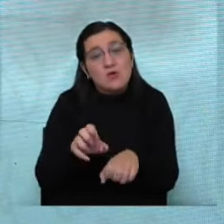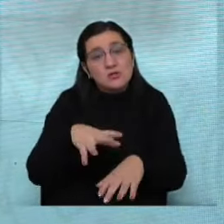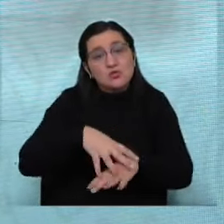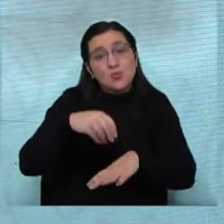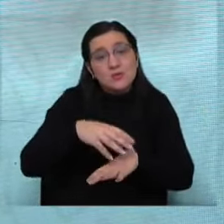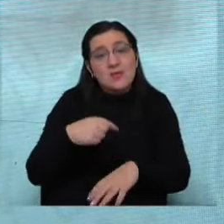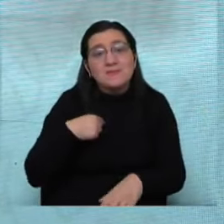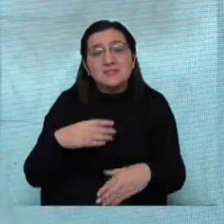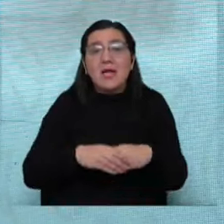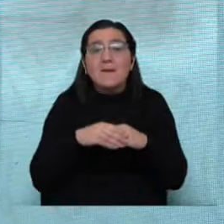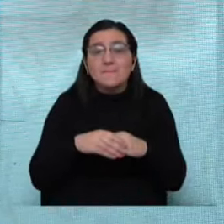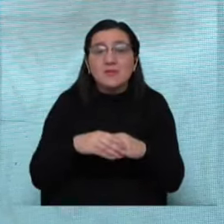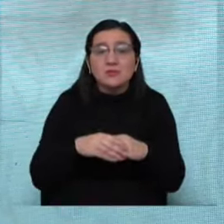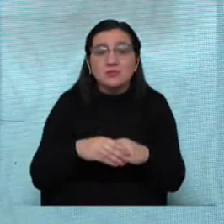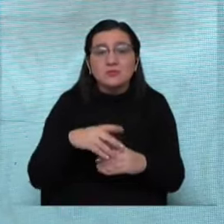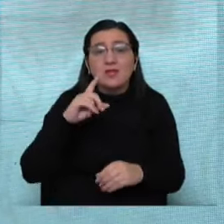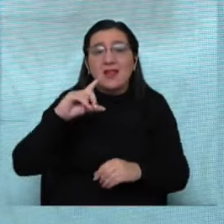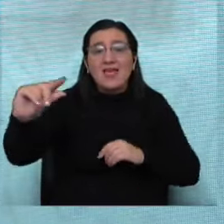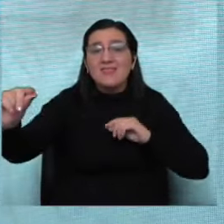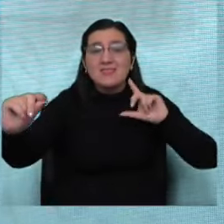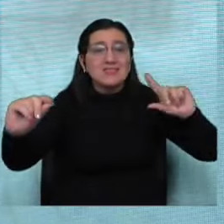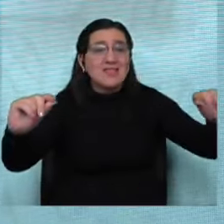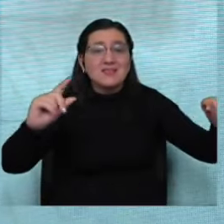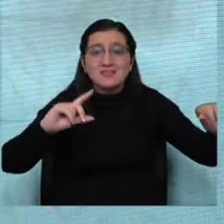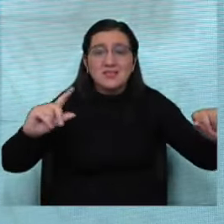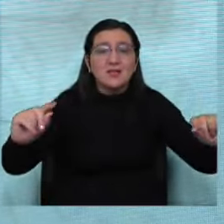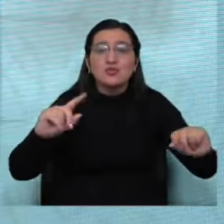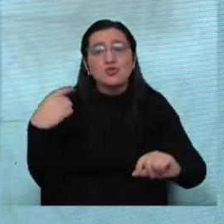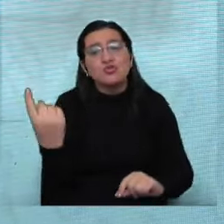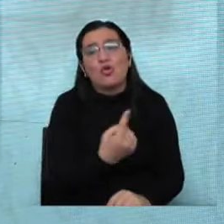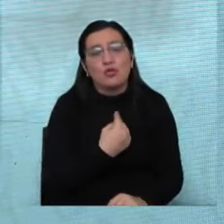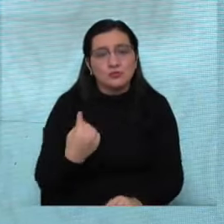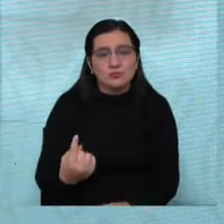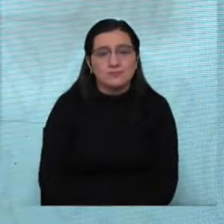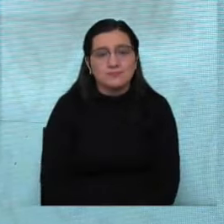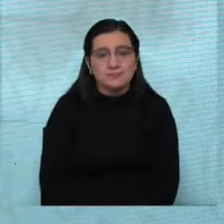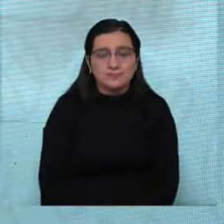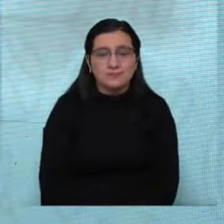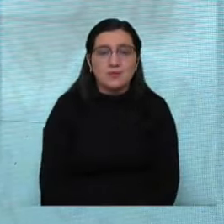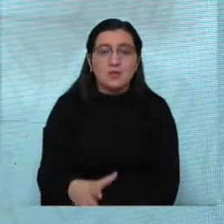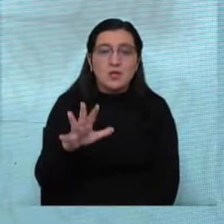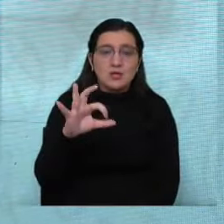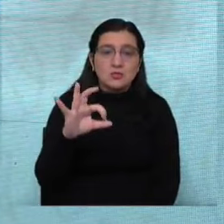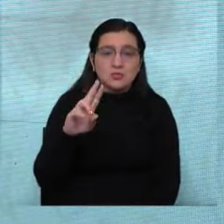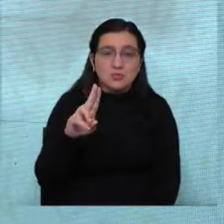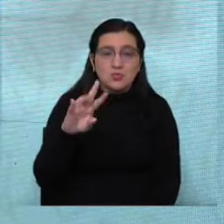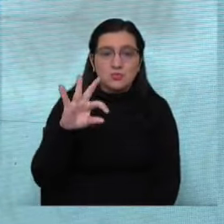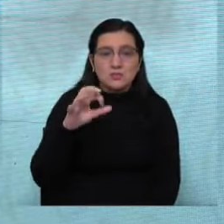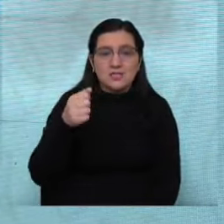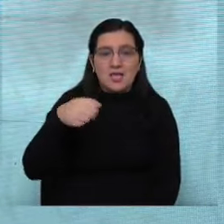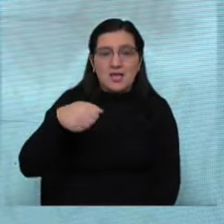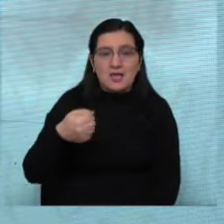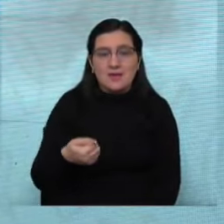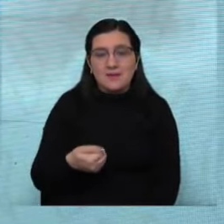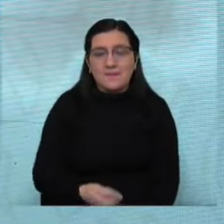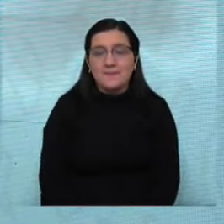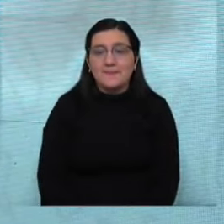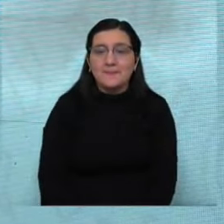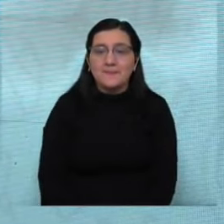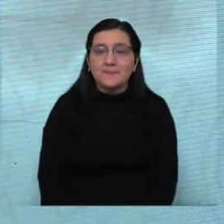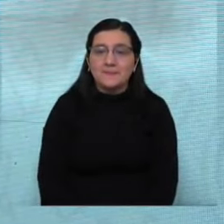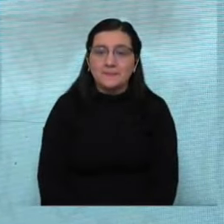amigas mis amigos y amigas son a la distancia todos y nos manda una carita que llora un corazón